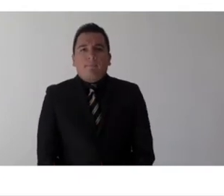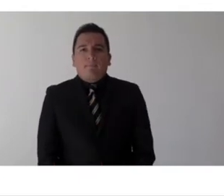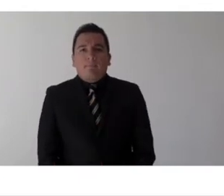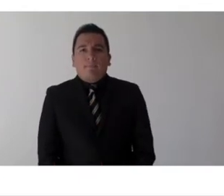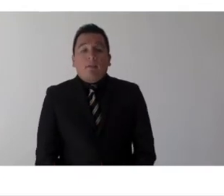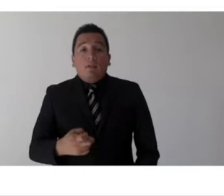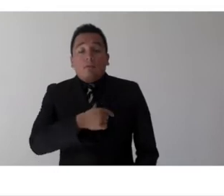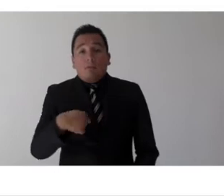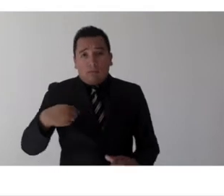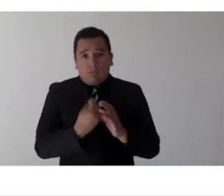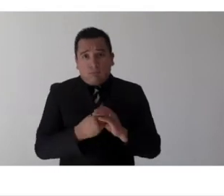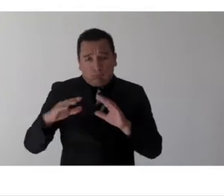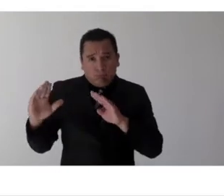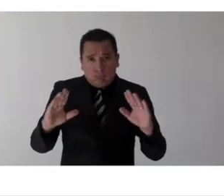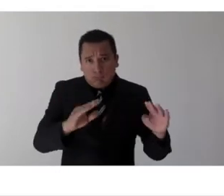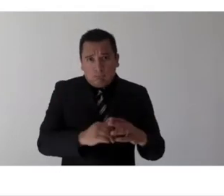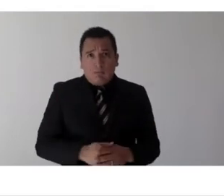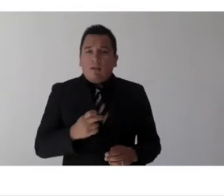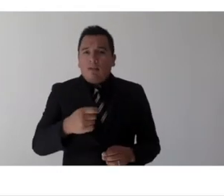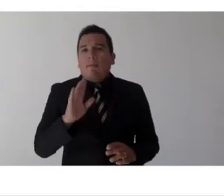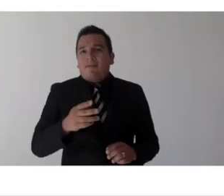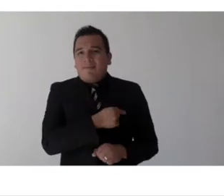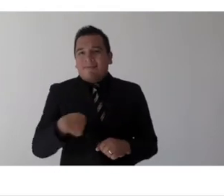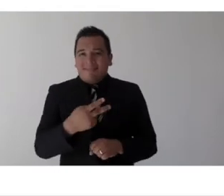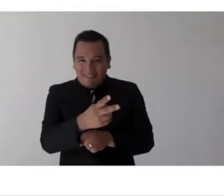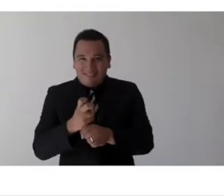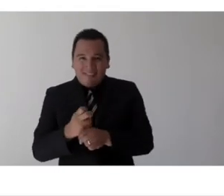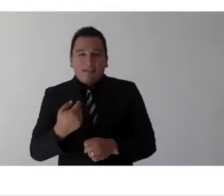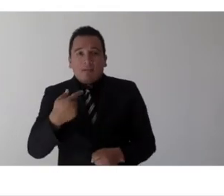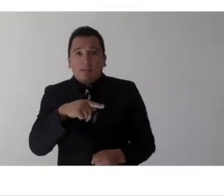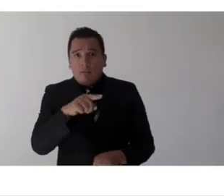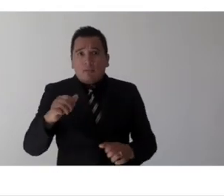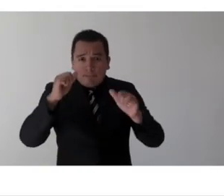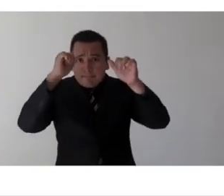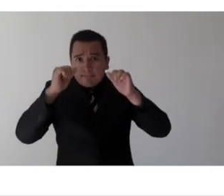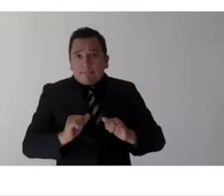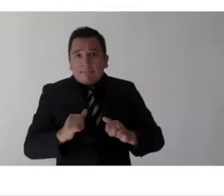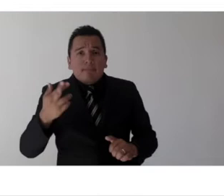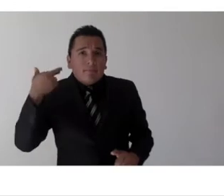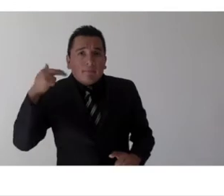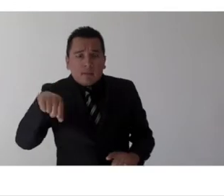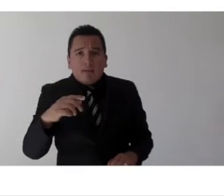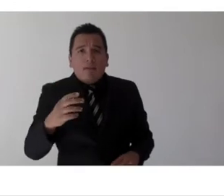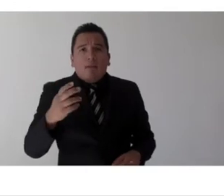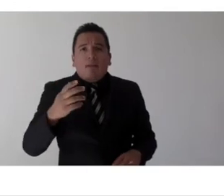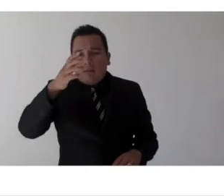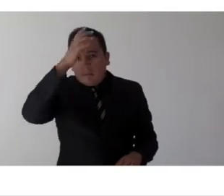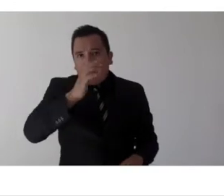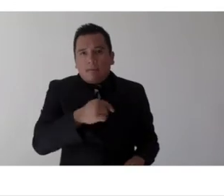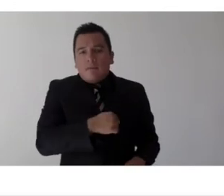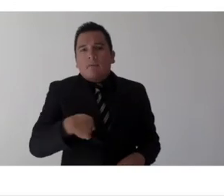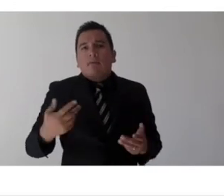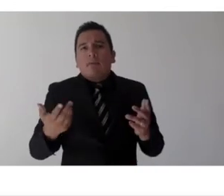es la convocatoria para todas las personas que nos escuchan de Coahuila, es lo que hacemos es construir un proyecto